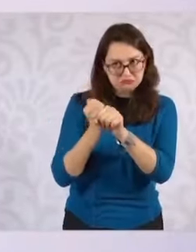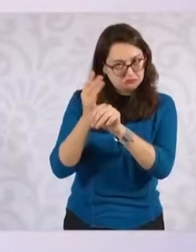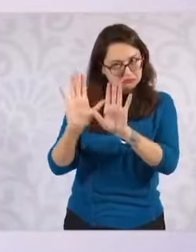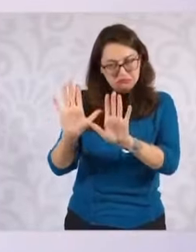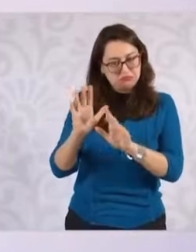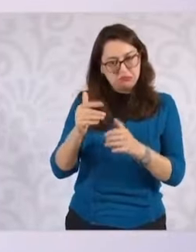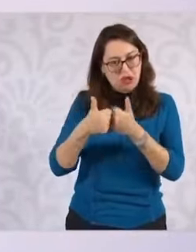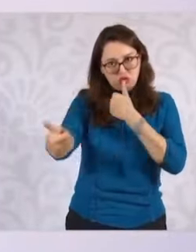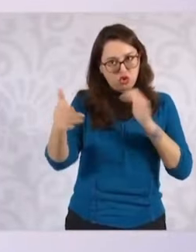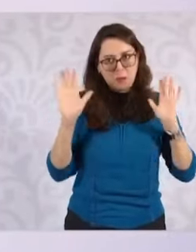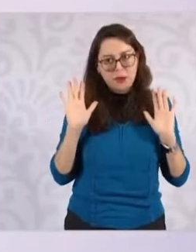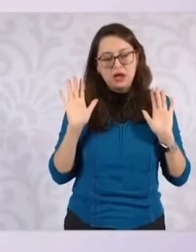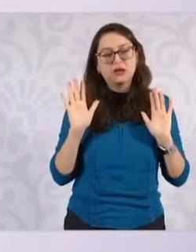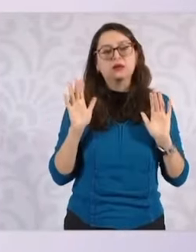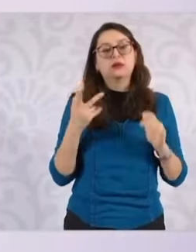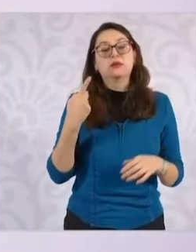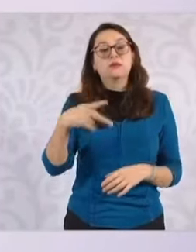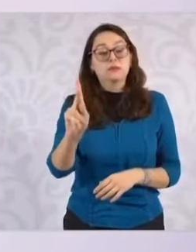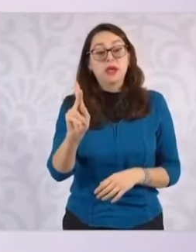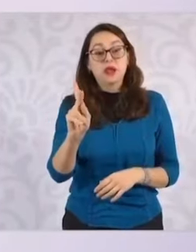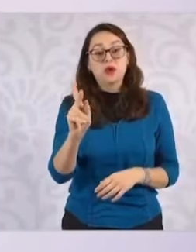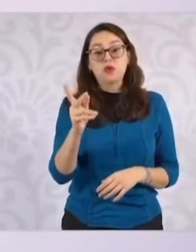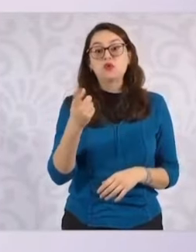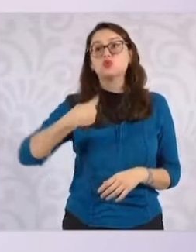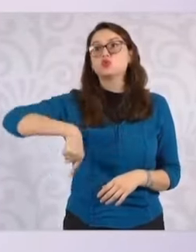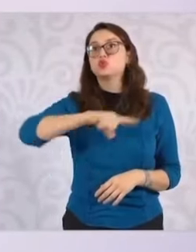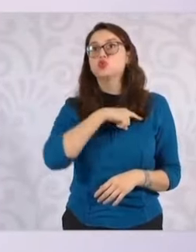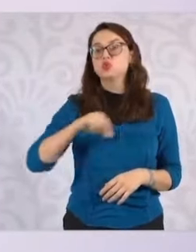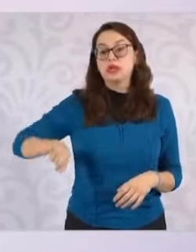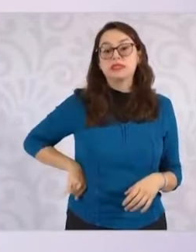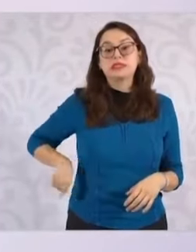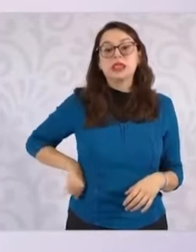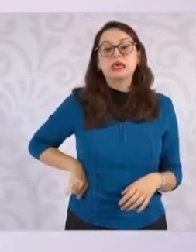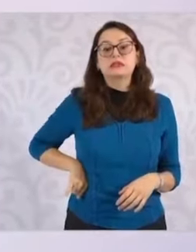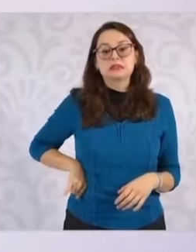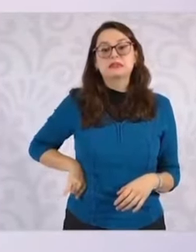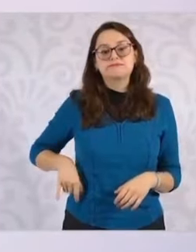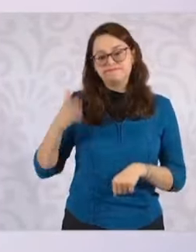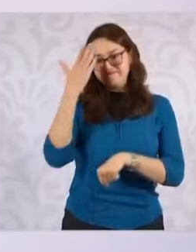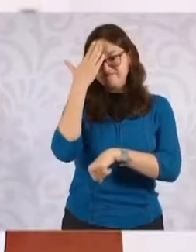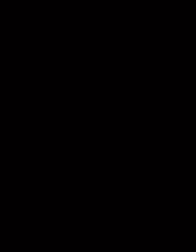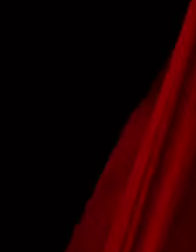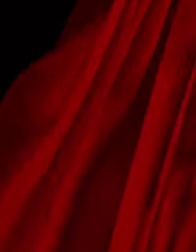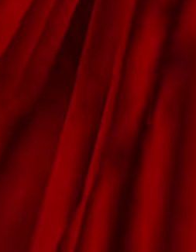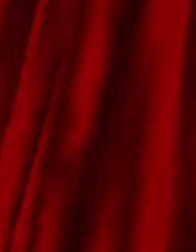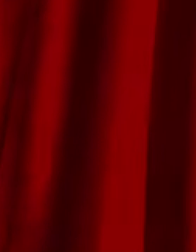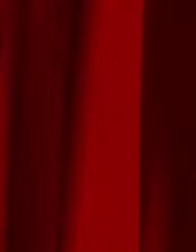nuestro interés no es ese, sino que sigamos, o sea, que no se nos olvide.